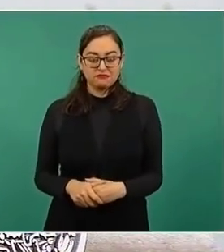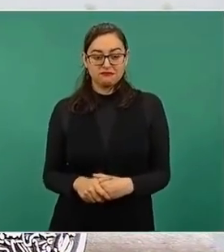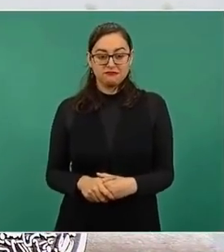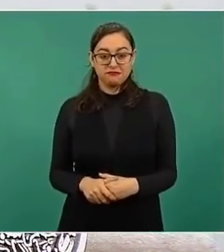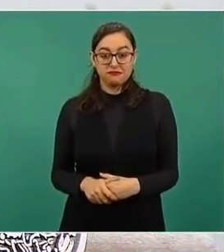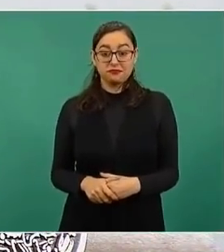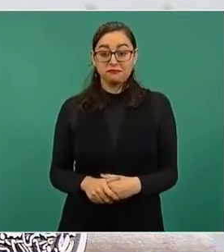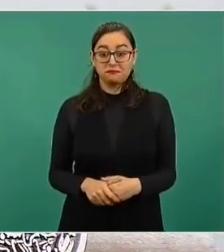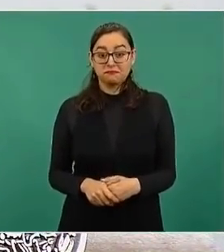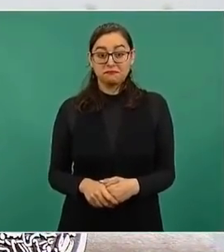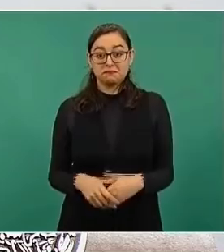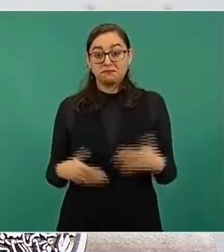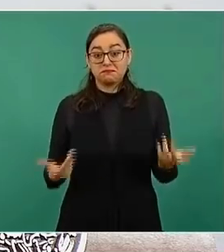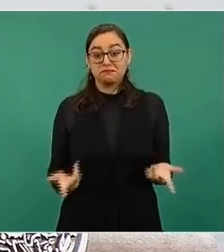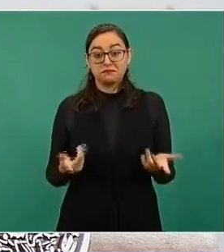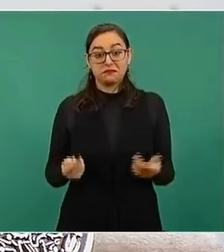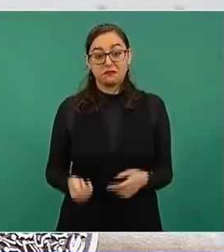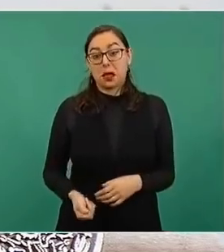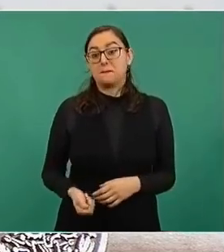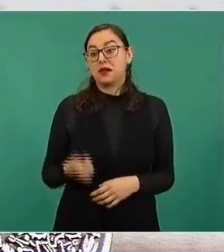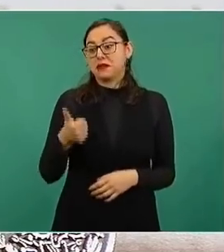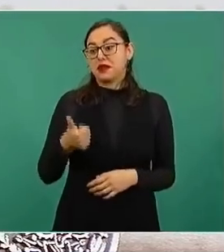Es el primer FOAPROA.